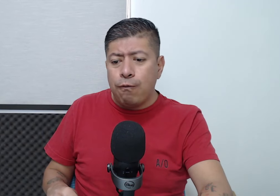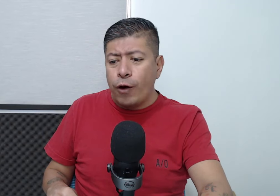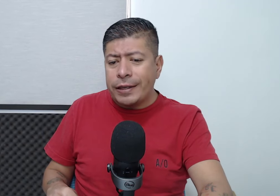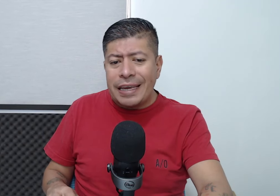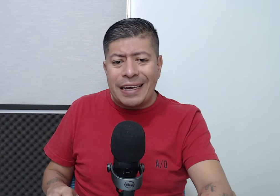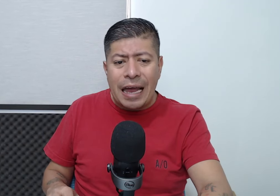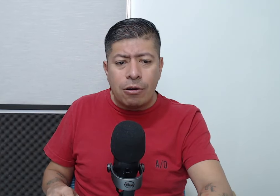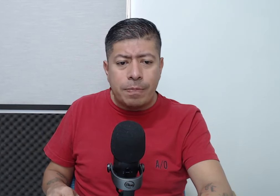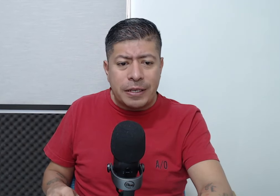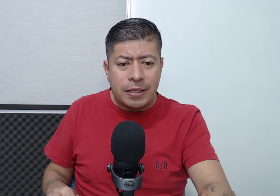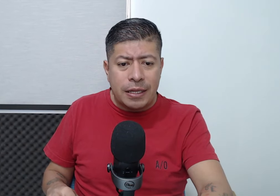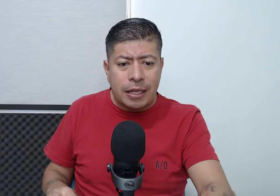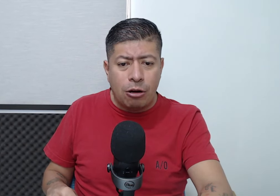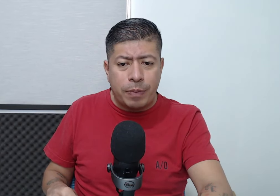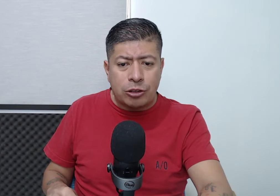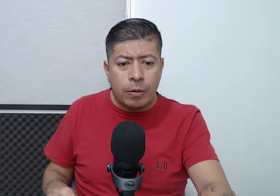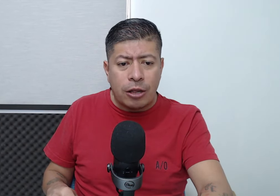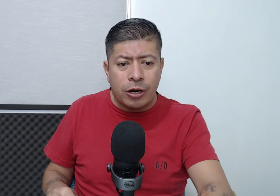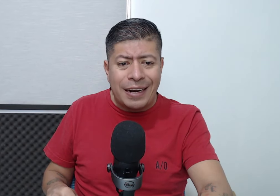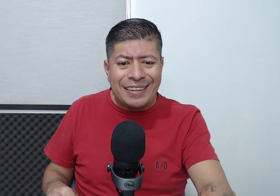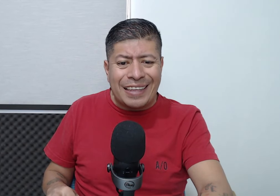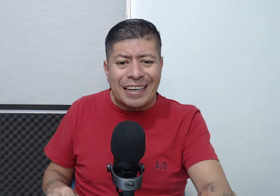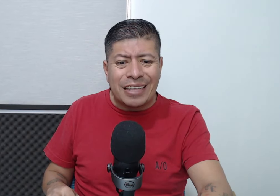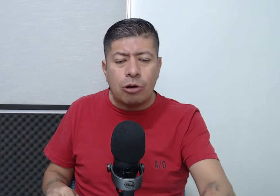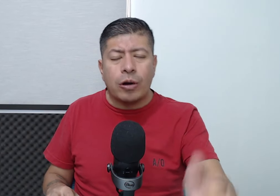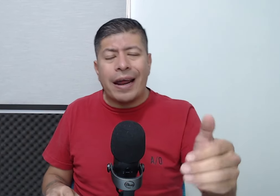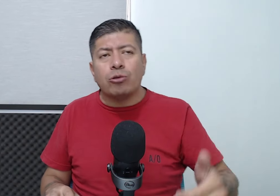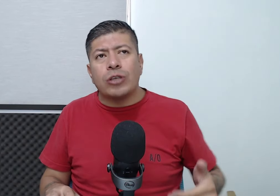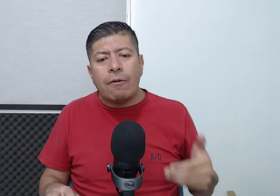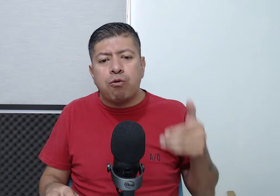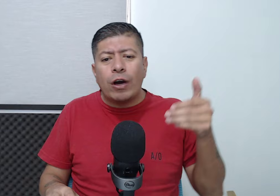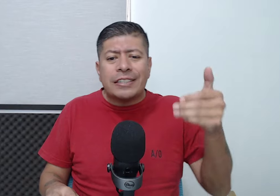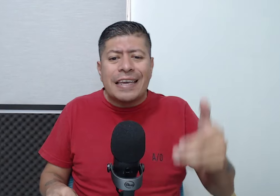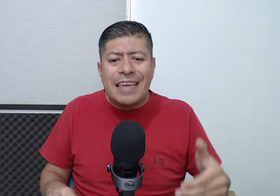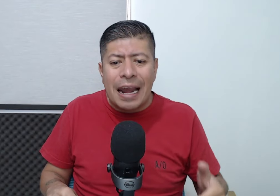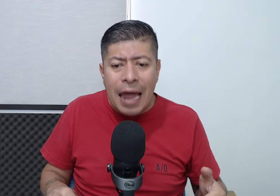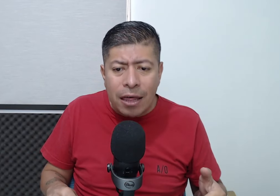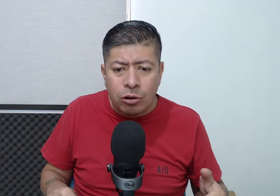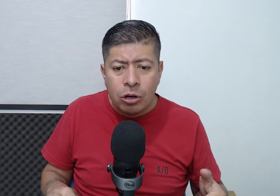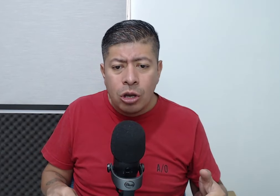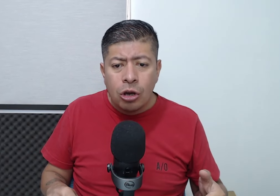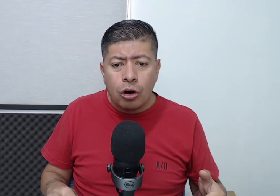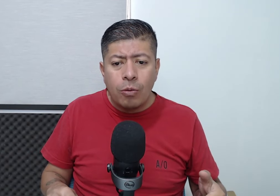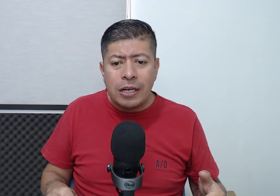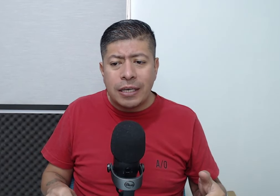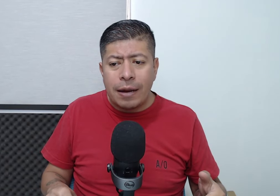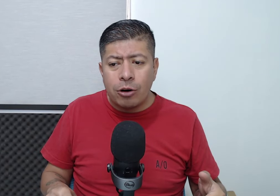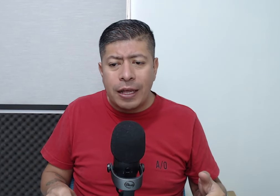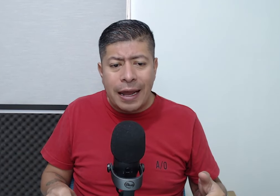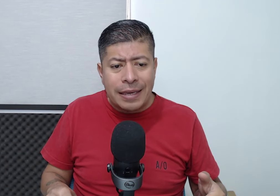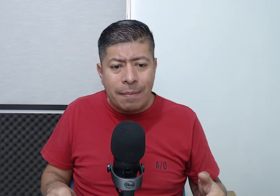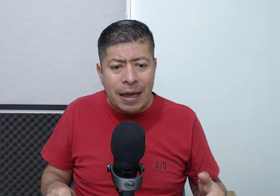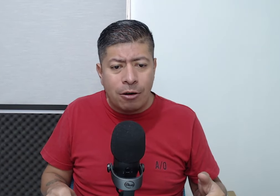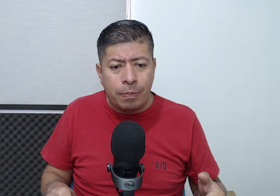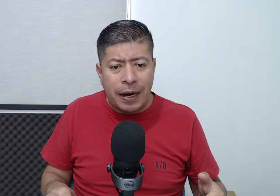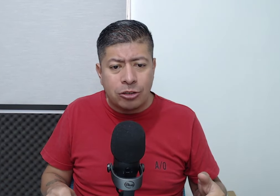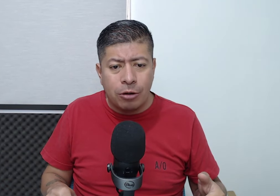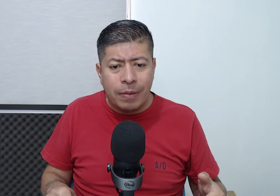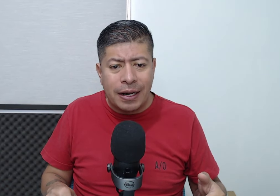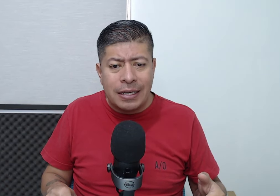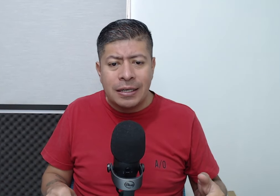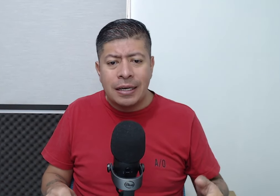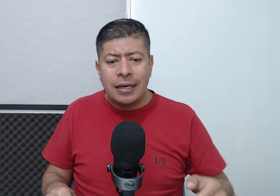lo dijo fuerte y claro el presidente López Obrador el intelectual crause fue señalado como el cerebro de la llamada